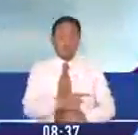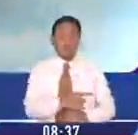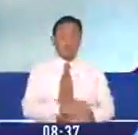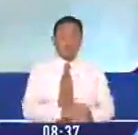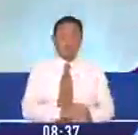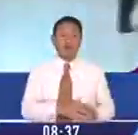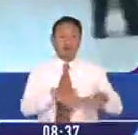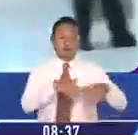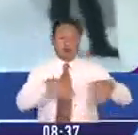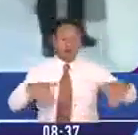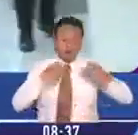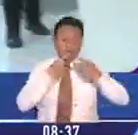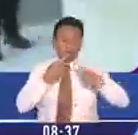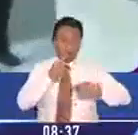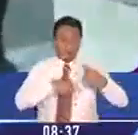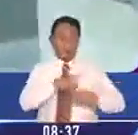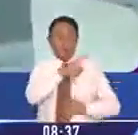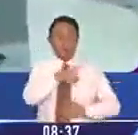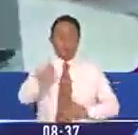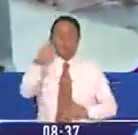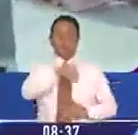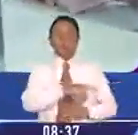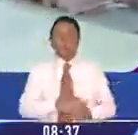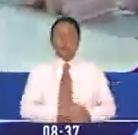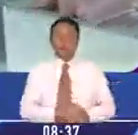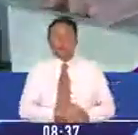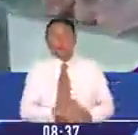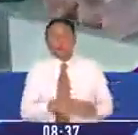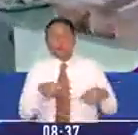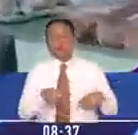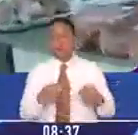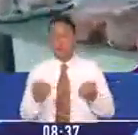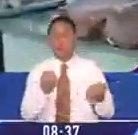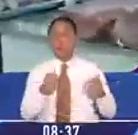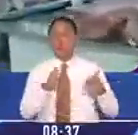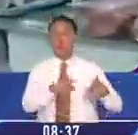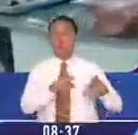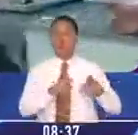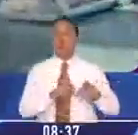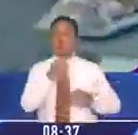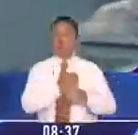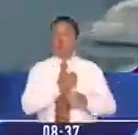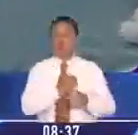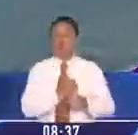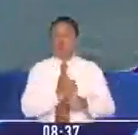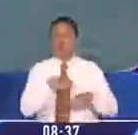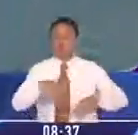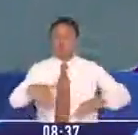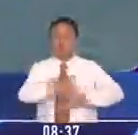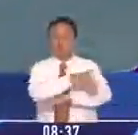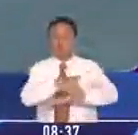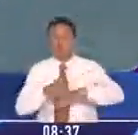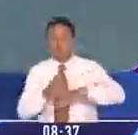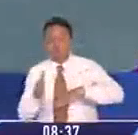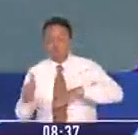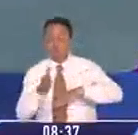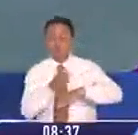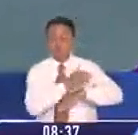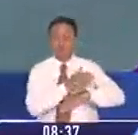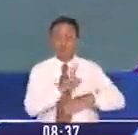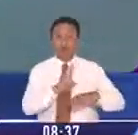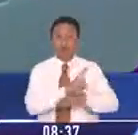del espacio público, como debe ser. Se está controlando el permiso de funcionamiento de corredores, aguanes, garajes que